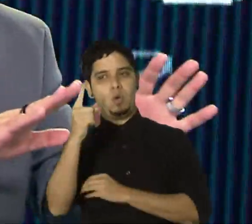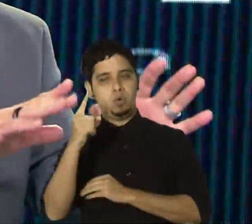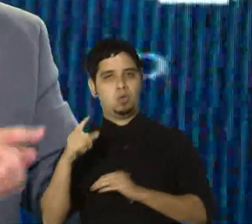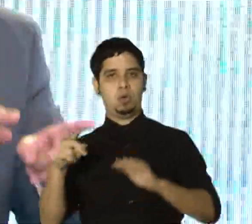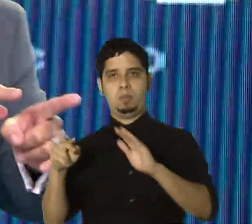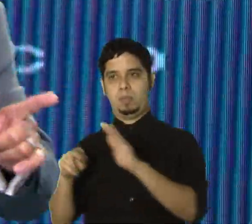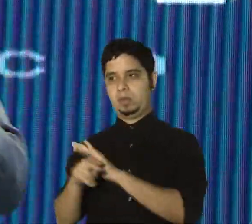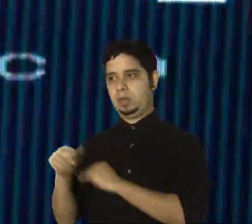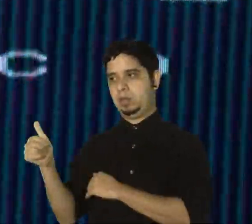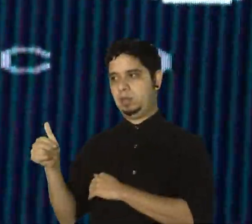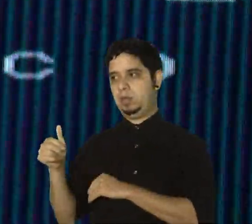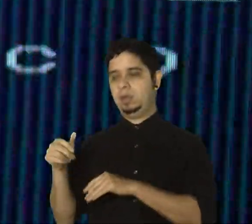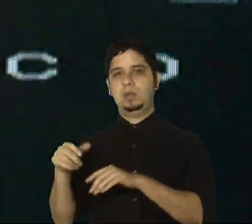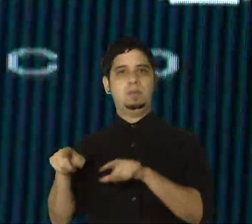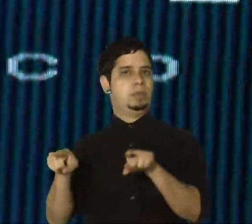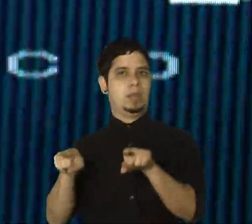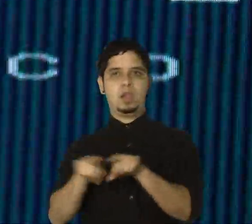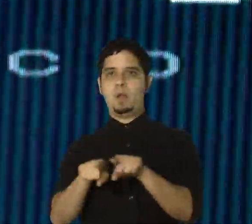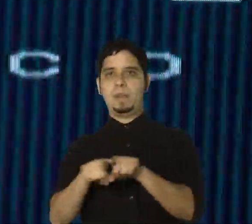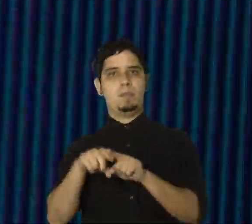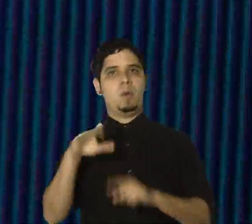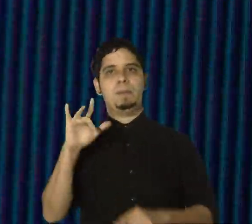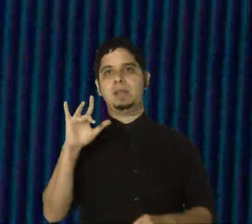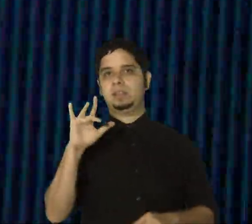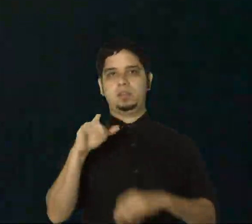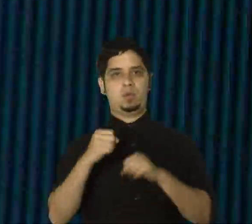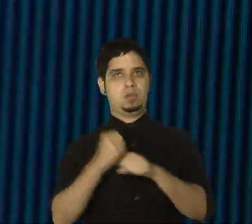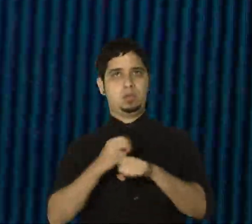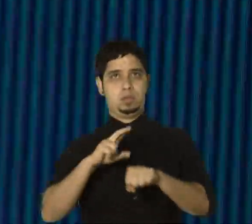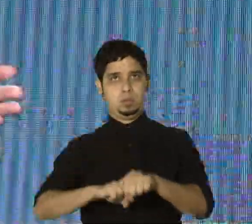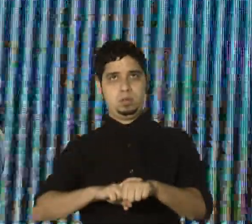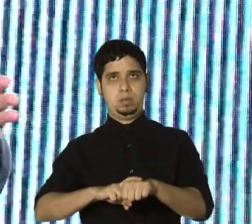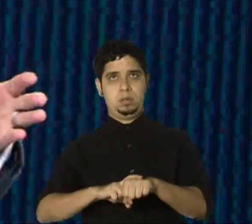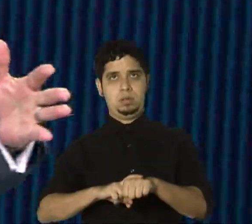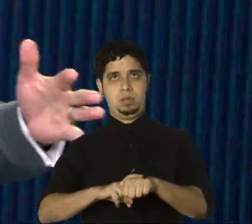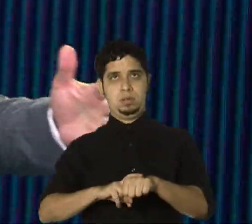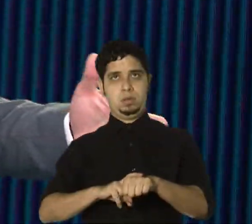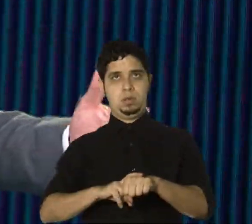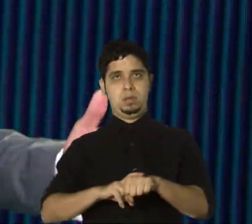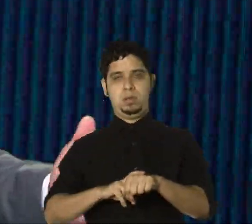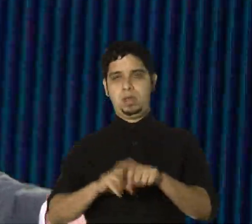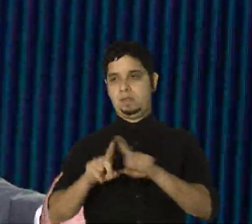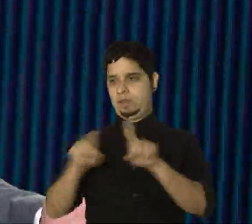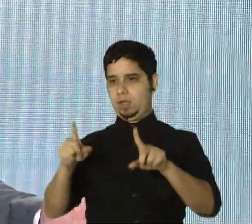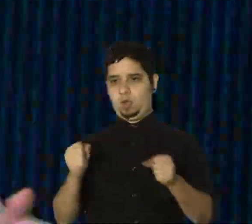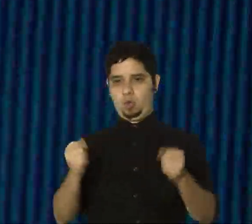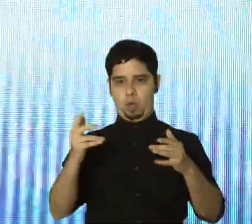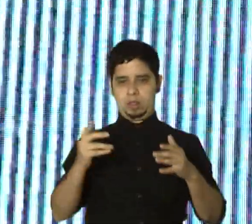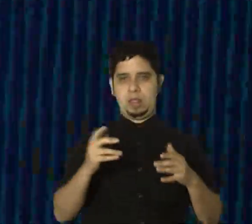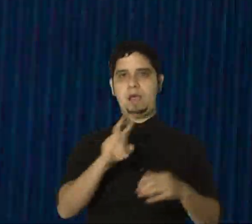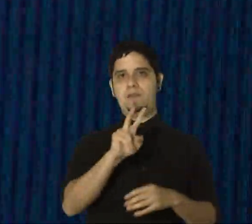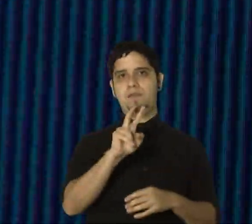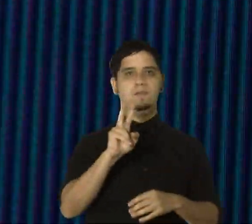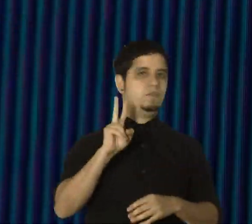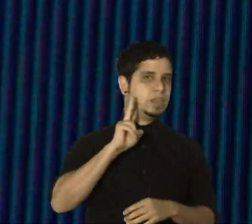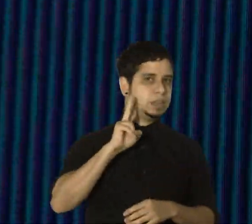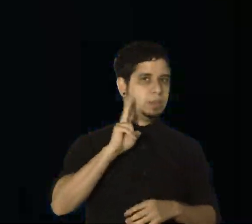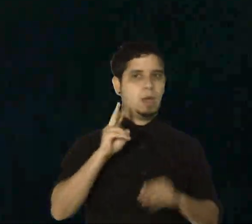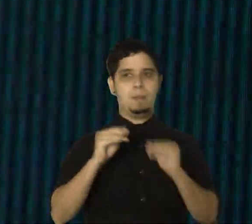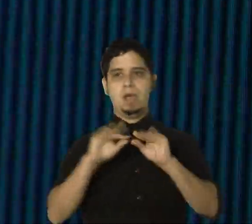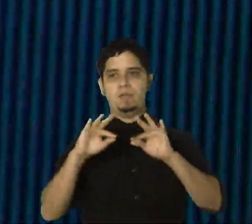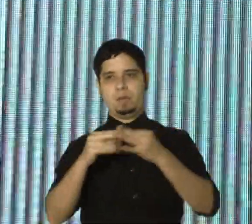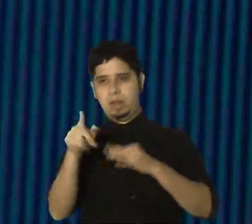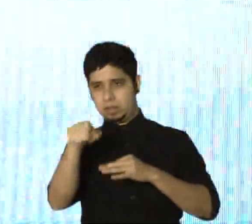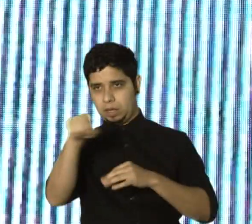a 10 va a ser los mismos 25 años naturales. ¿Dónde está la proporción en cuanto a la cantidad de víctimas y sus familiares que se quedan